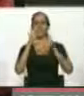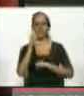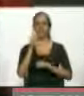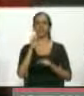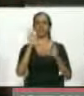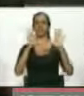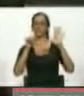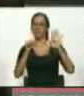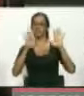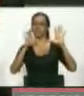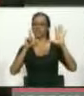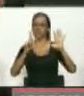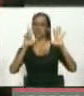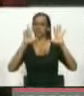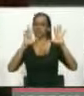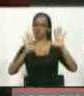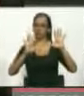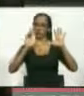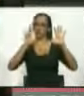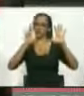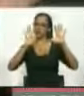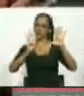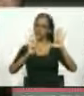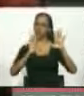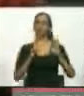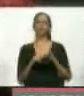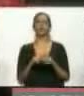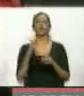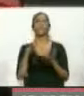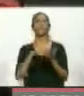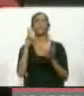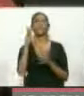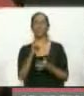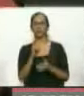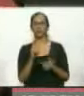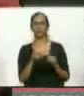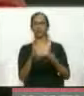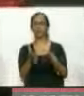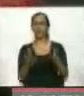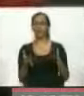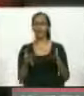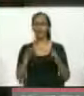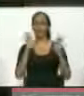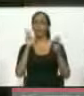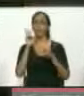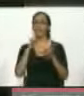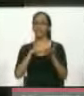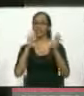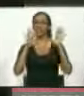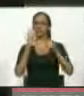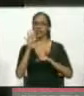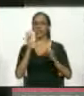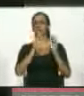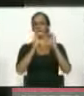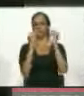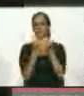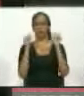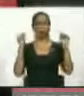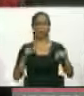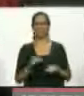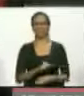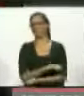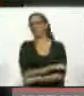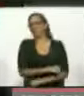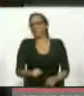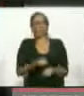18 19 2020 en 2015 ustedes ganaron porque se organizaron ahorita ni que porque se organice van a ganar porque